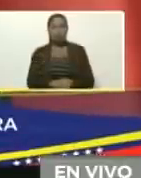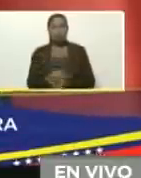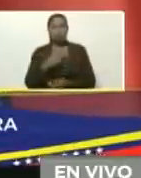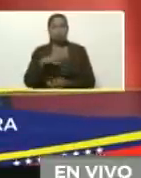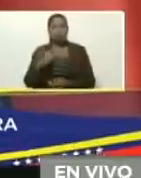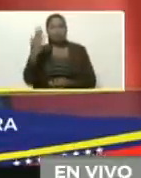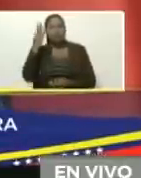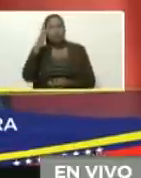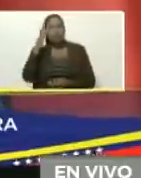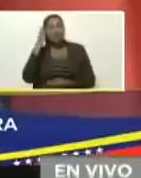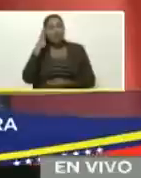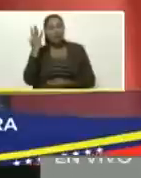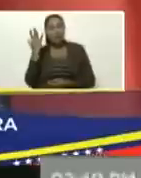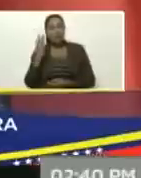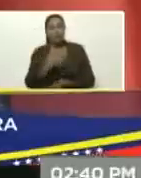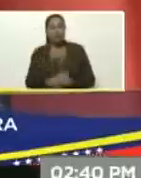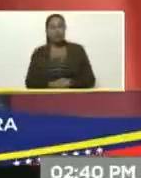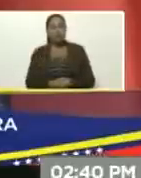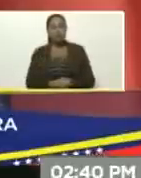sabemos que